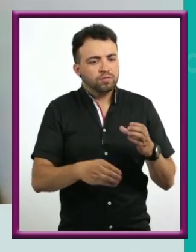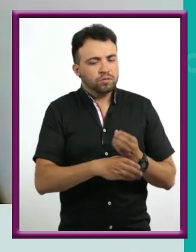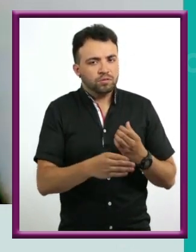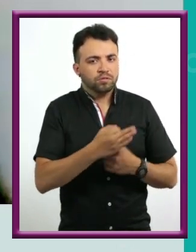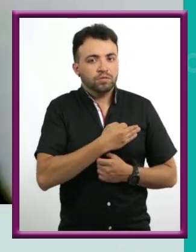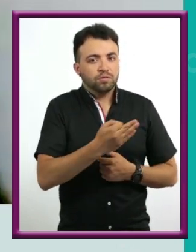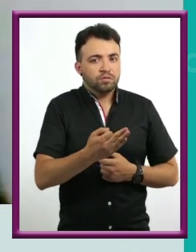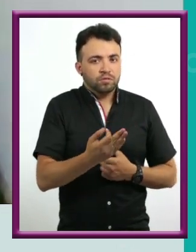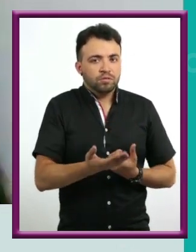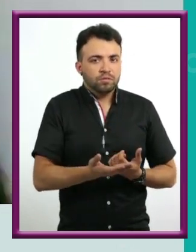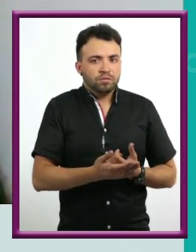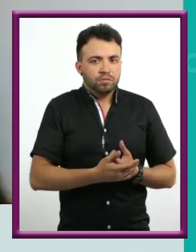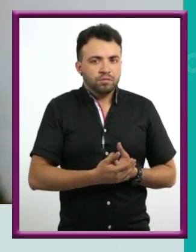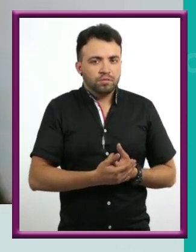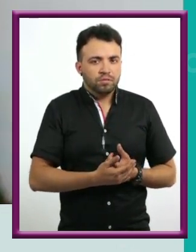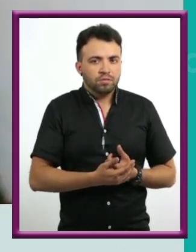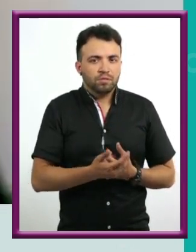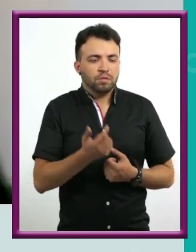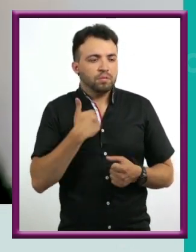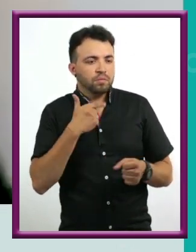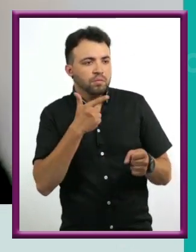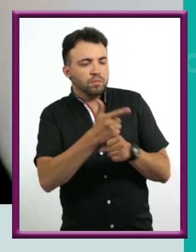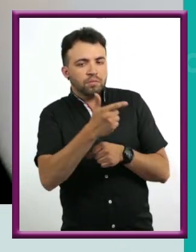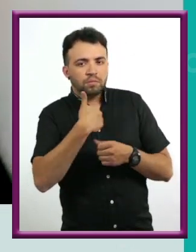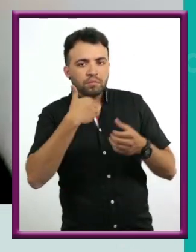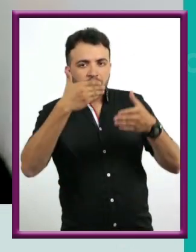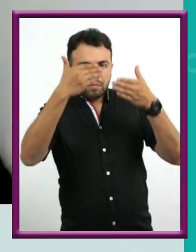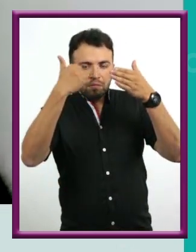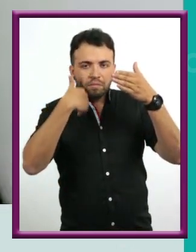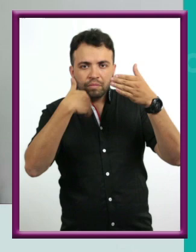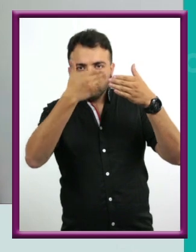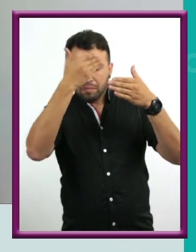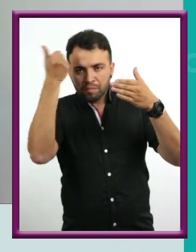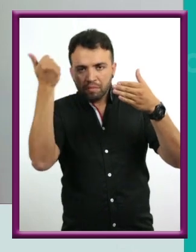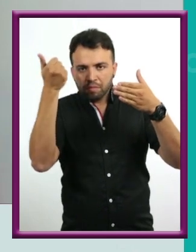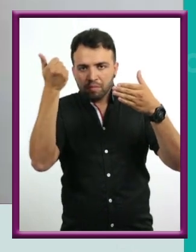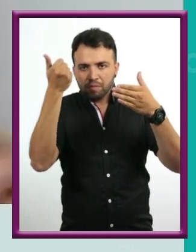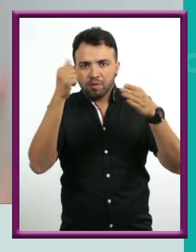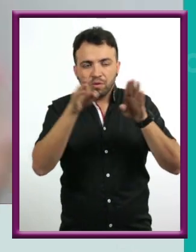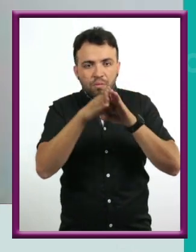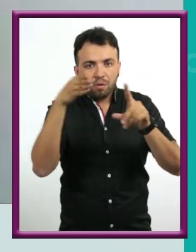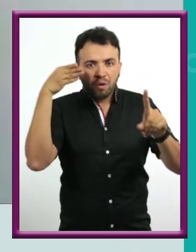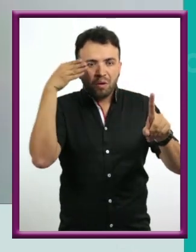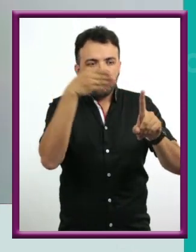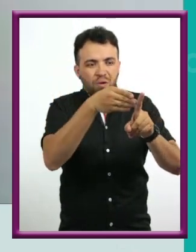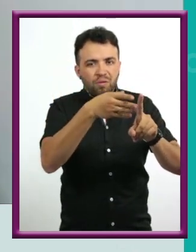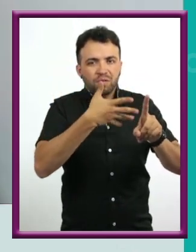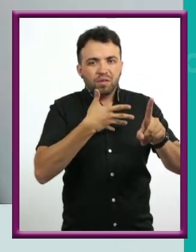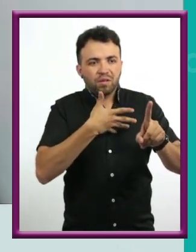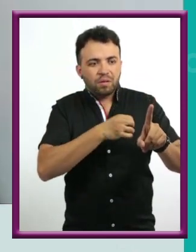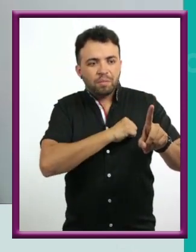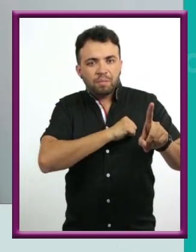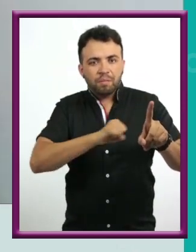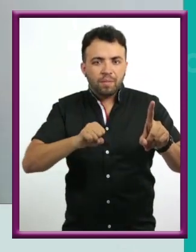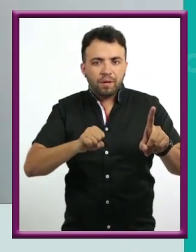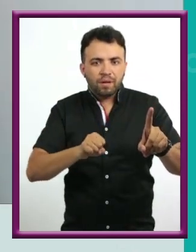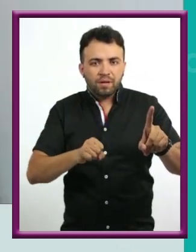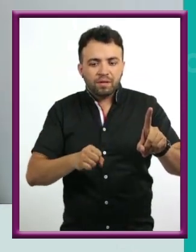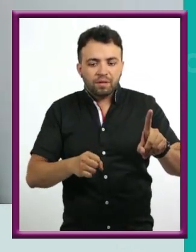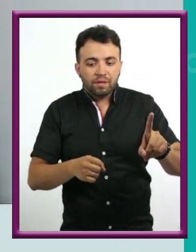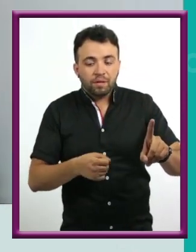las personas malas pueden hacer cosas que parezcan buenas y pues sin darnos cuenta tienen ese tipo como de